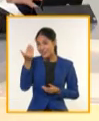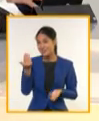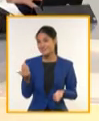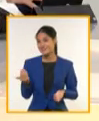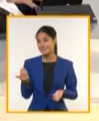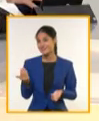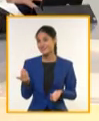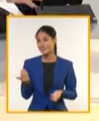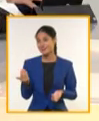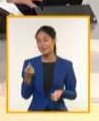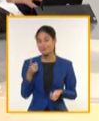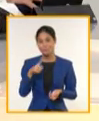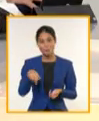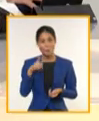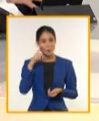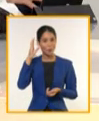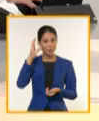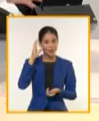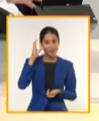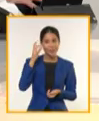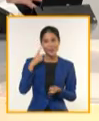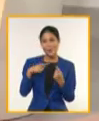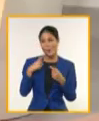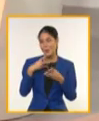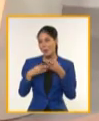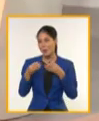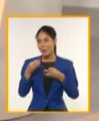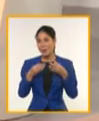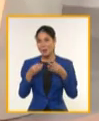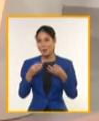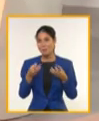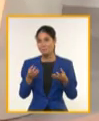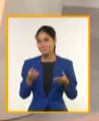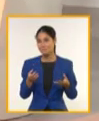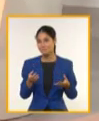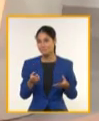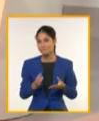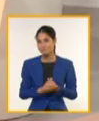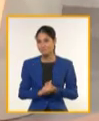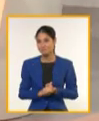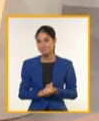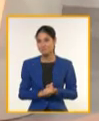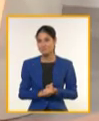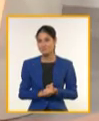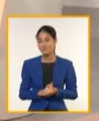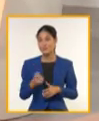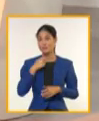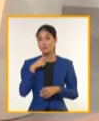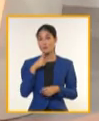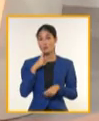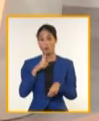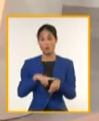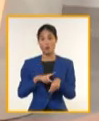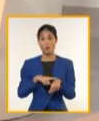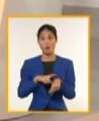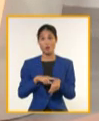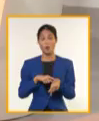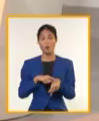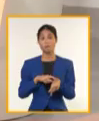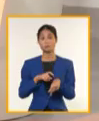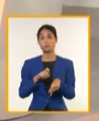estos comentarios, por estas reflexiones. Yo creo que es muy difícil, por supuesto, en media hora, en 27